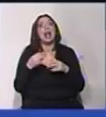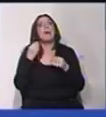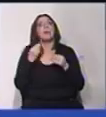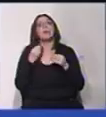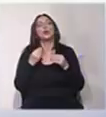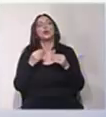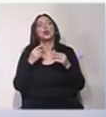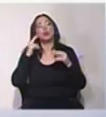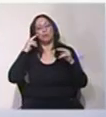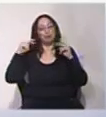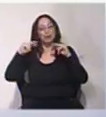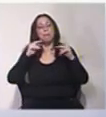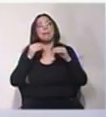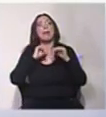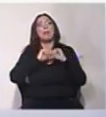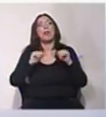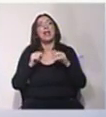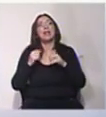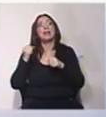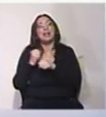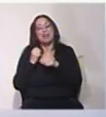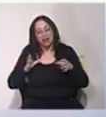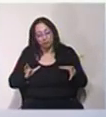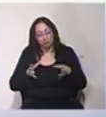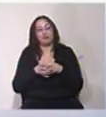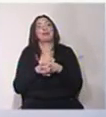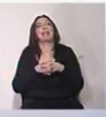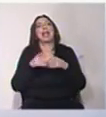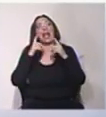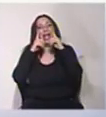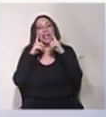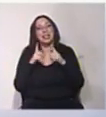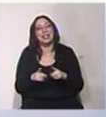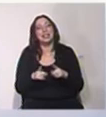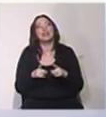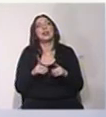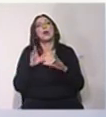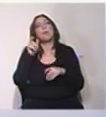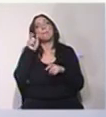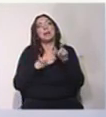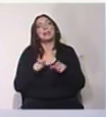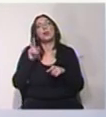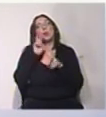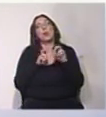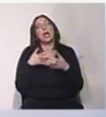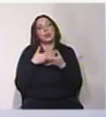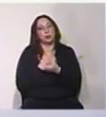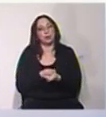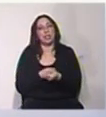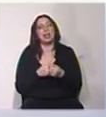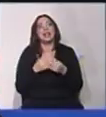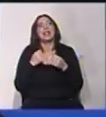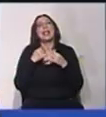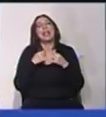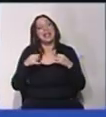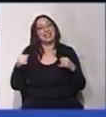pero ¿cómo debería ser, en tu opinión, un servicio de atención a las personas que buscan ayuda? Y bueno, la línea de